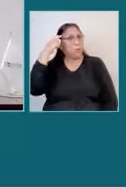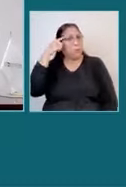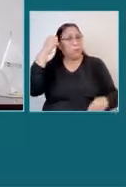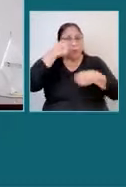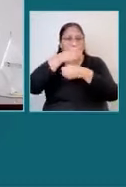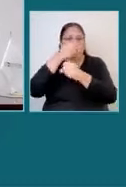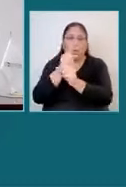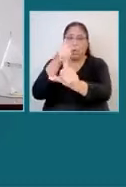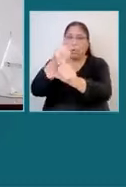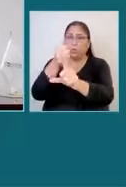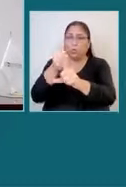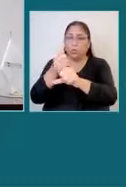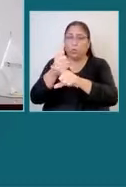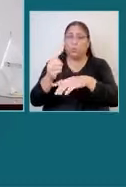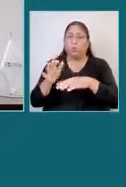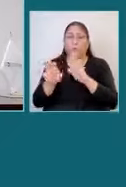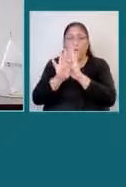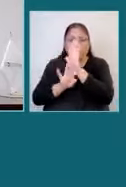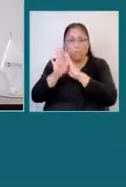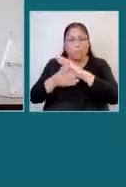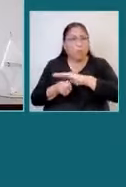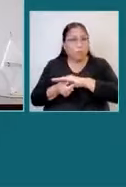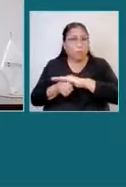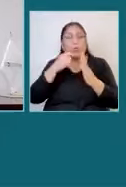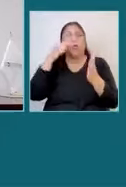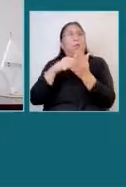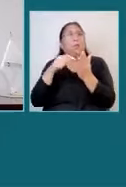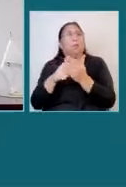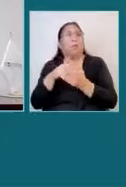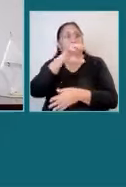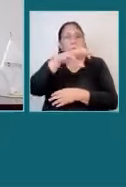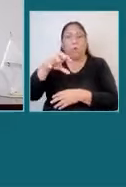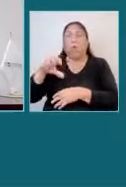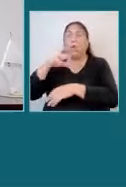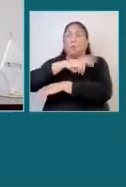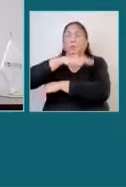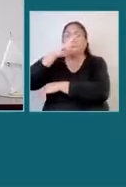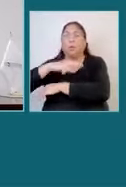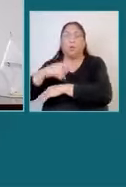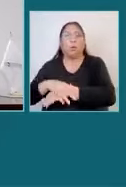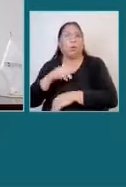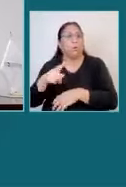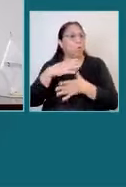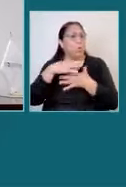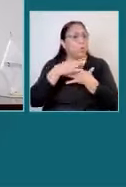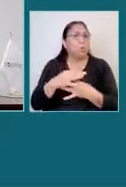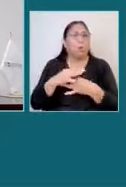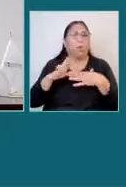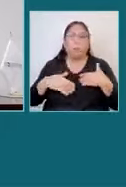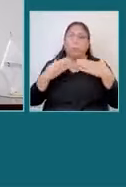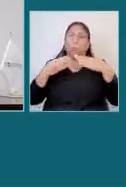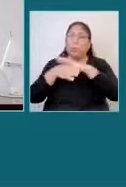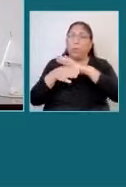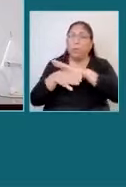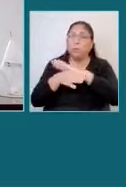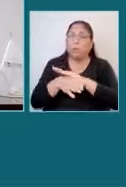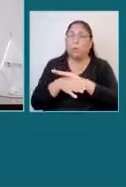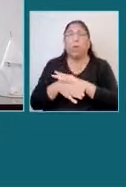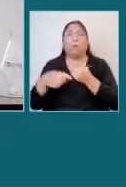propios fondos de venture capital, tanto locales como regionales, un interés de poder acceder a la